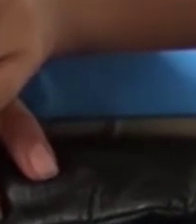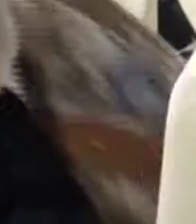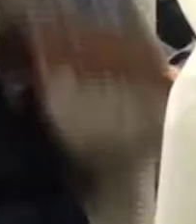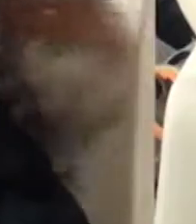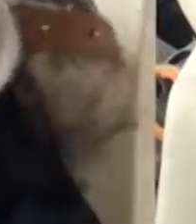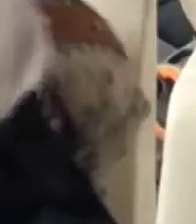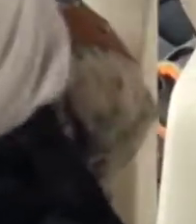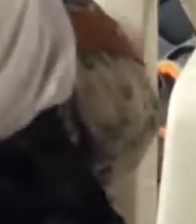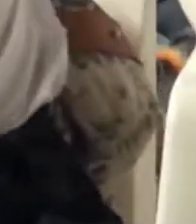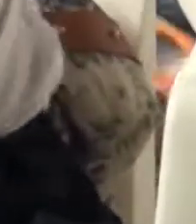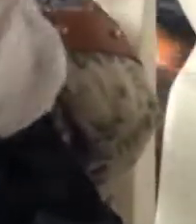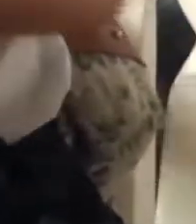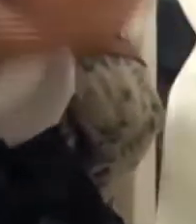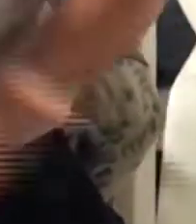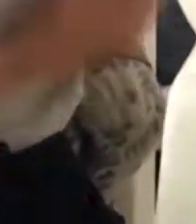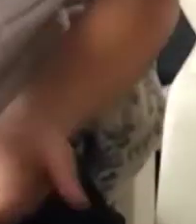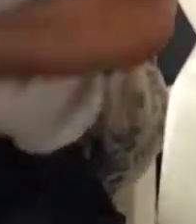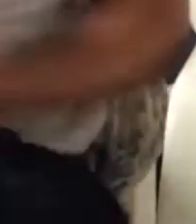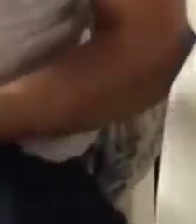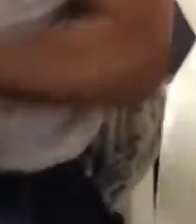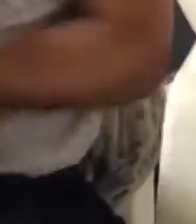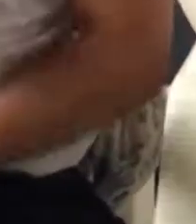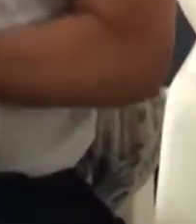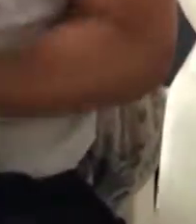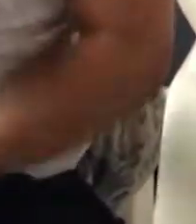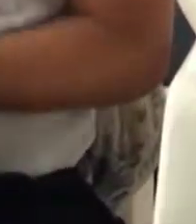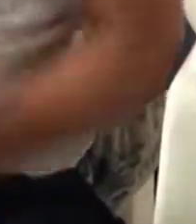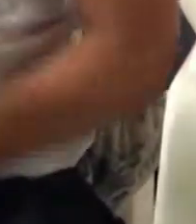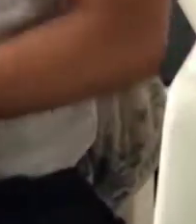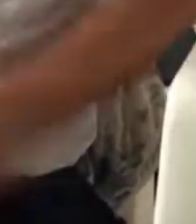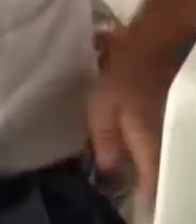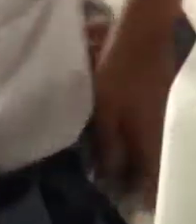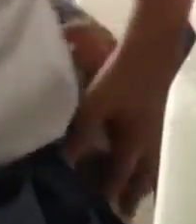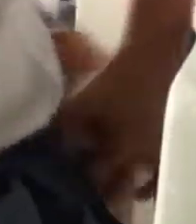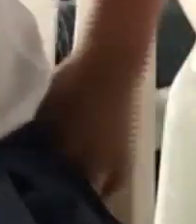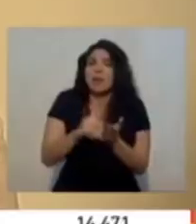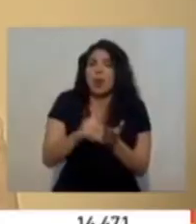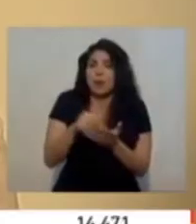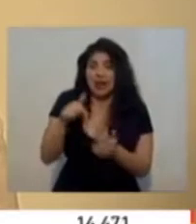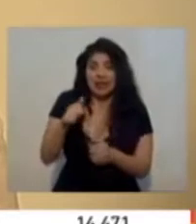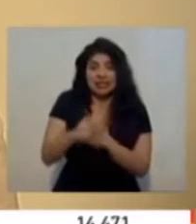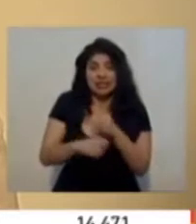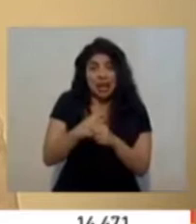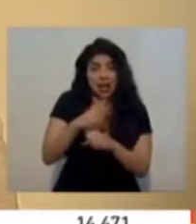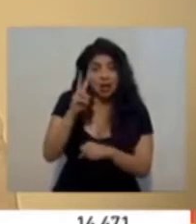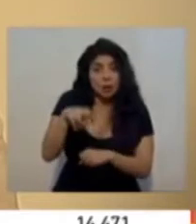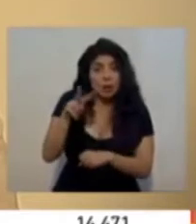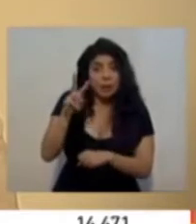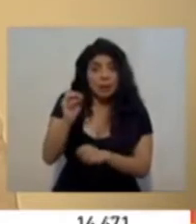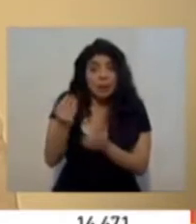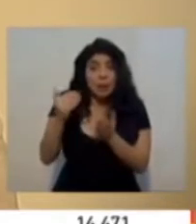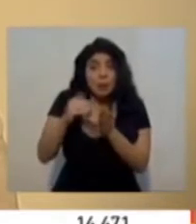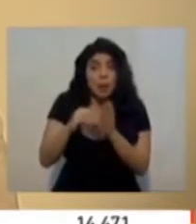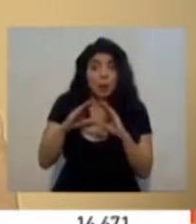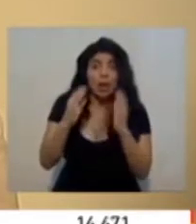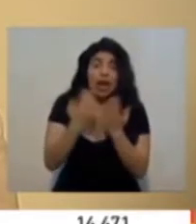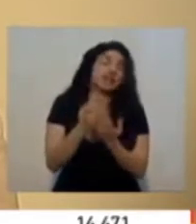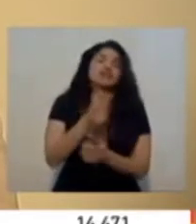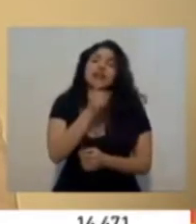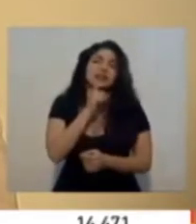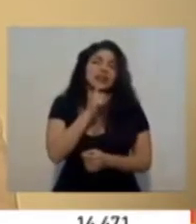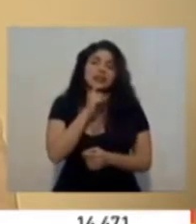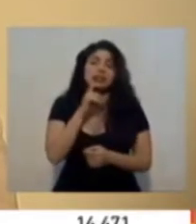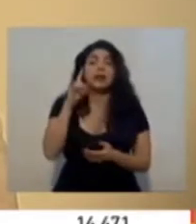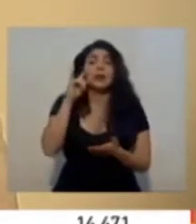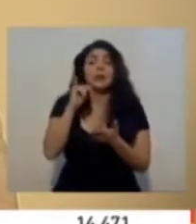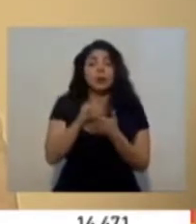servicio educativo a distancia hasta el próximo 23 de diciembre al proceso educativo y